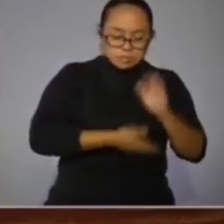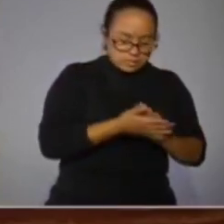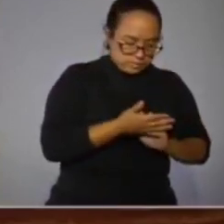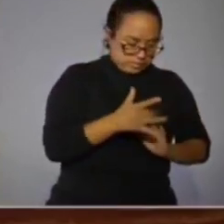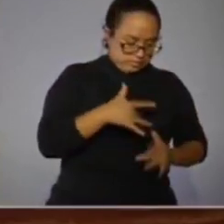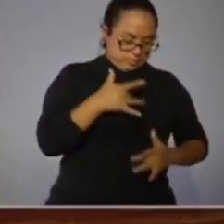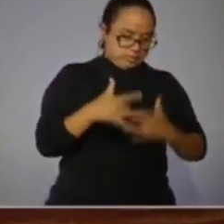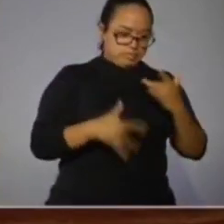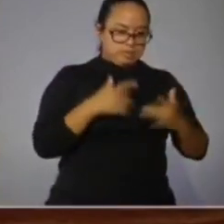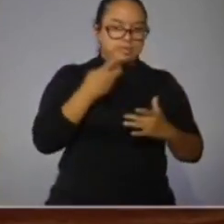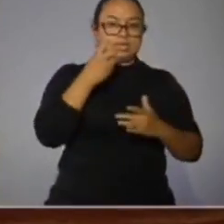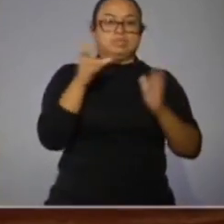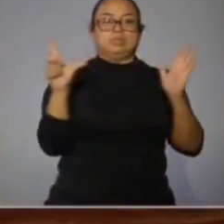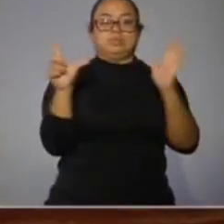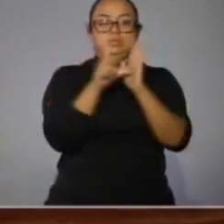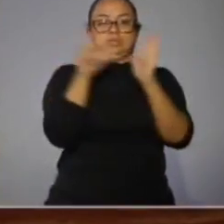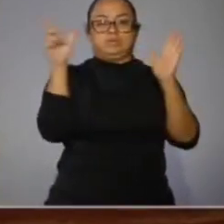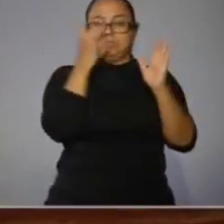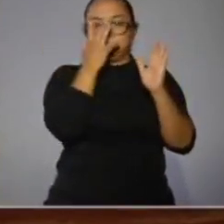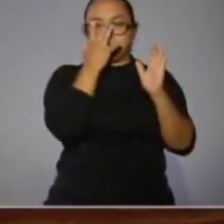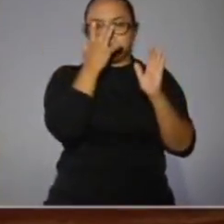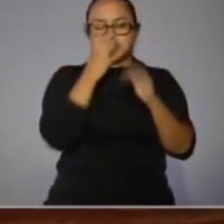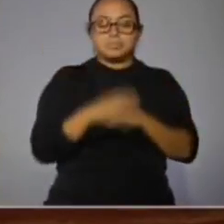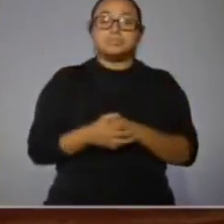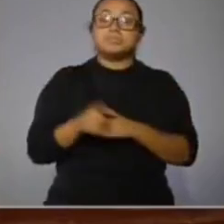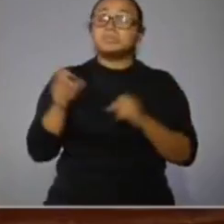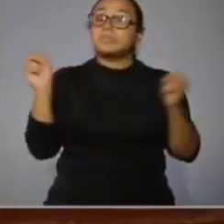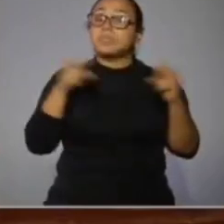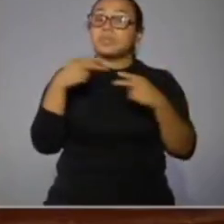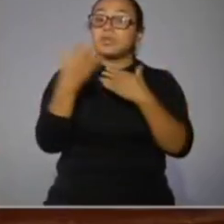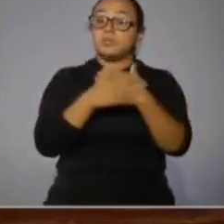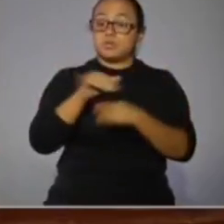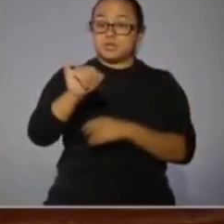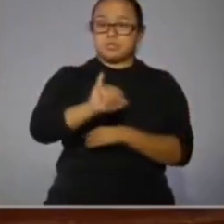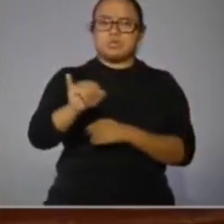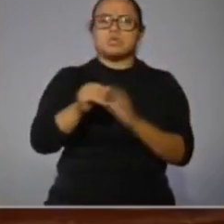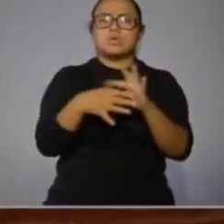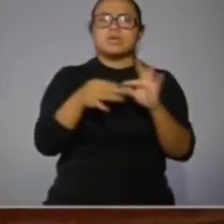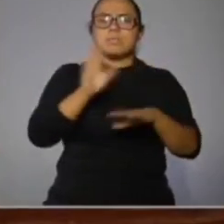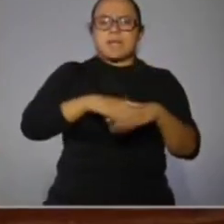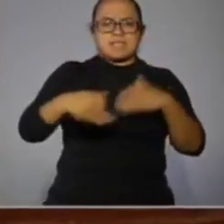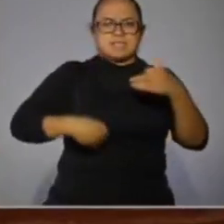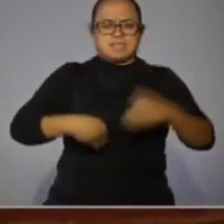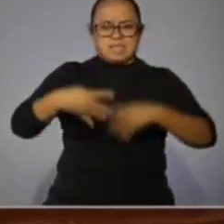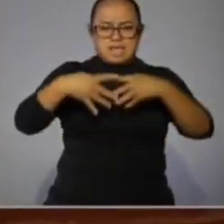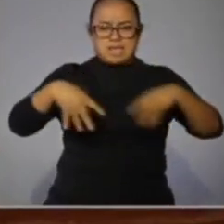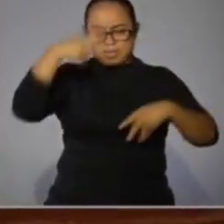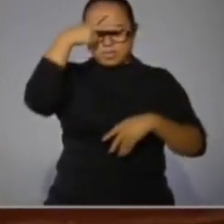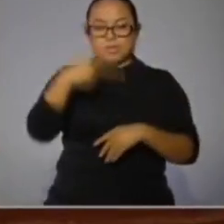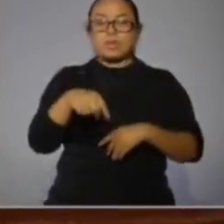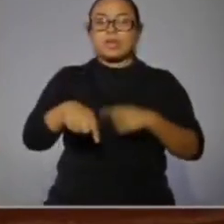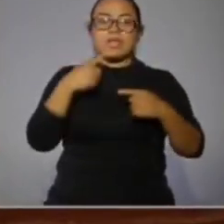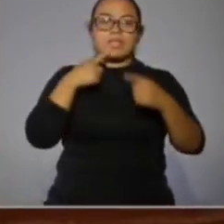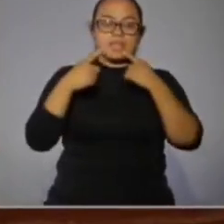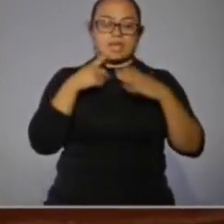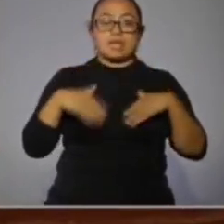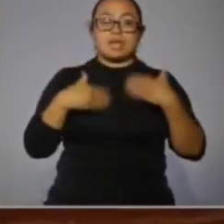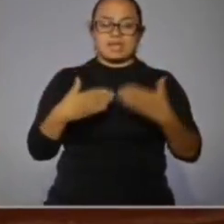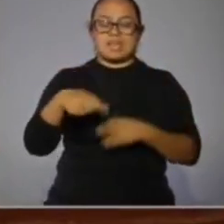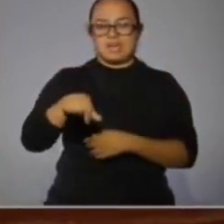algunas lecciones que no queremos ver en la vida cotidiana. Y aquí nos vemos el próximo jueves para hablar de más teatro mexicano en Diálogos en Confianza